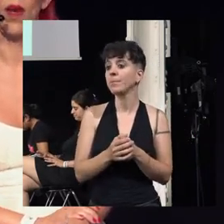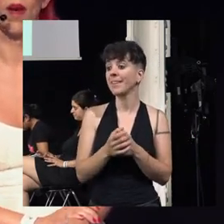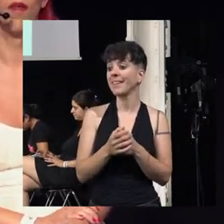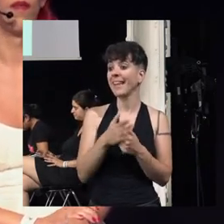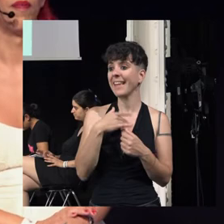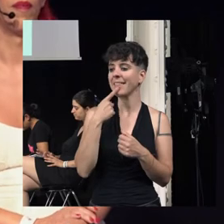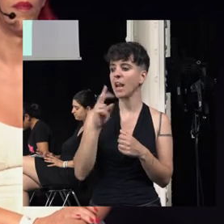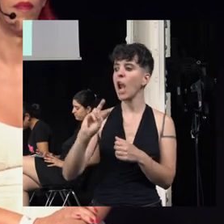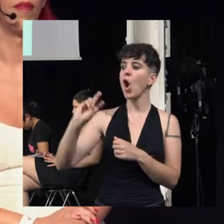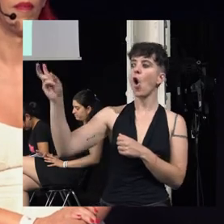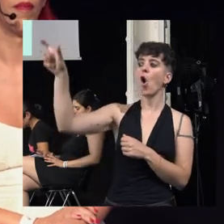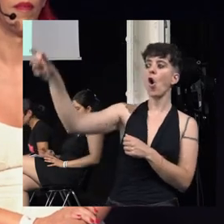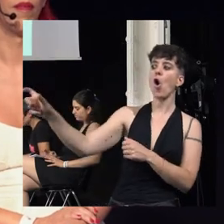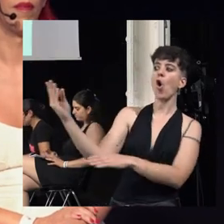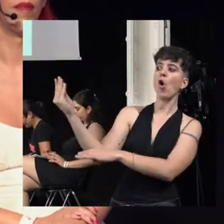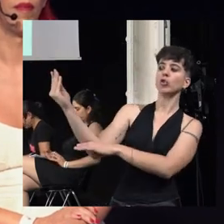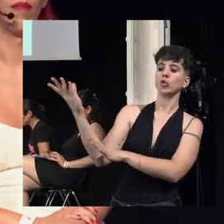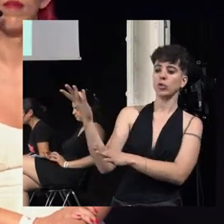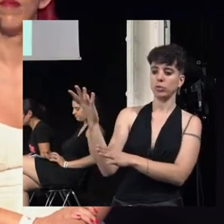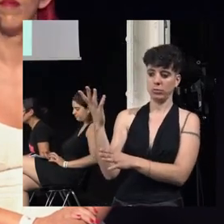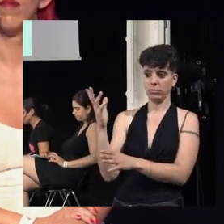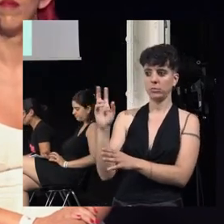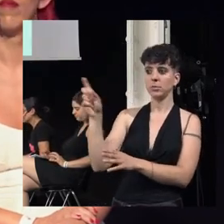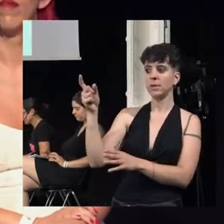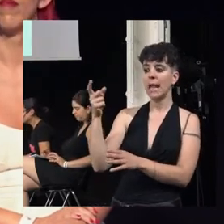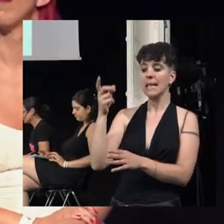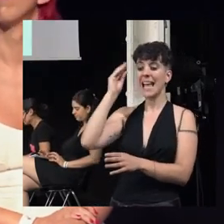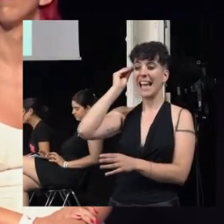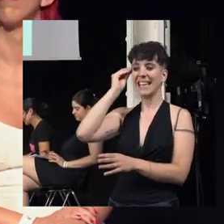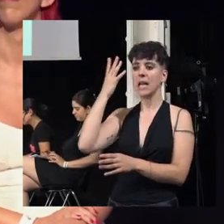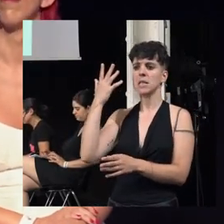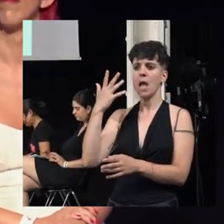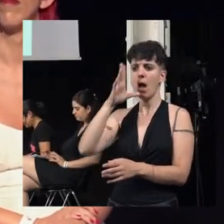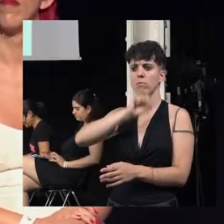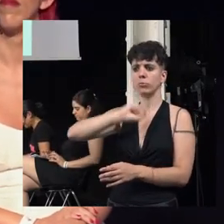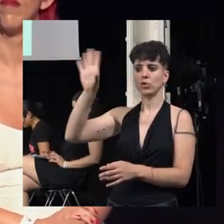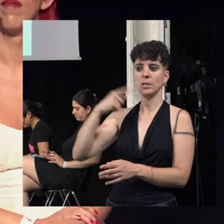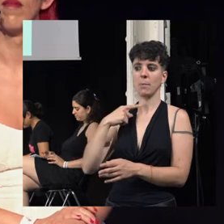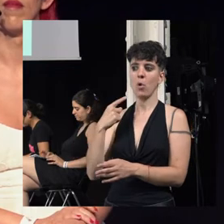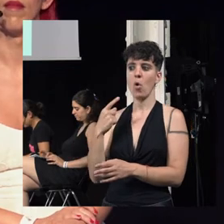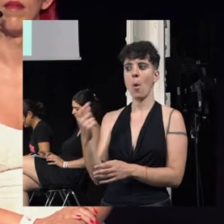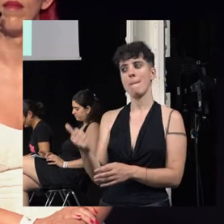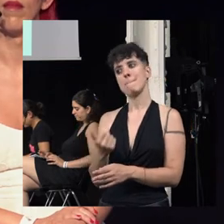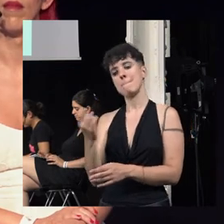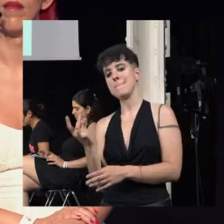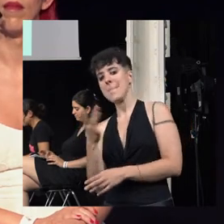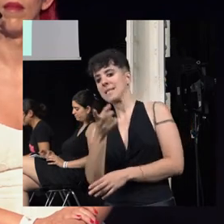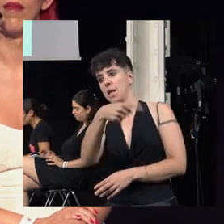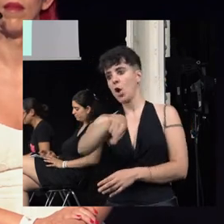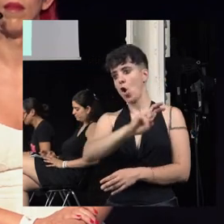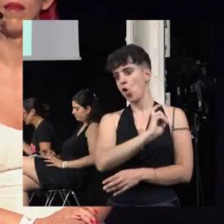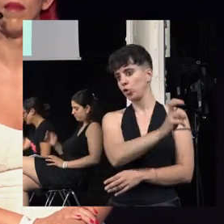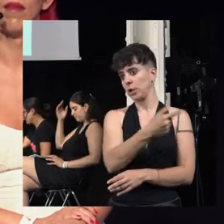la alteridad, las gitanas quizás llevamos un poco más tiempo que otras, ¿no? En ese sentido no nos otorga mayor perspectiva, pero